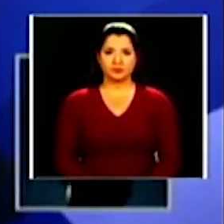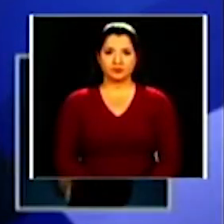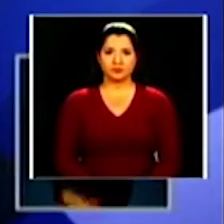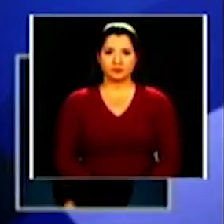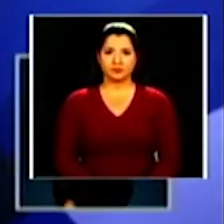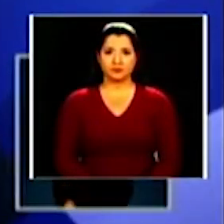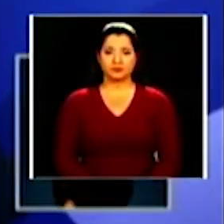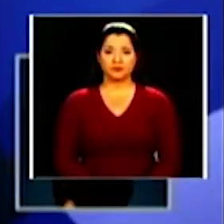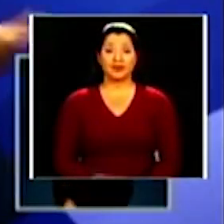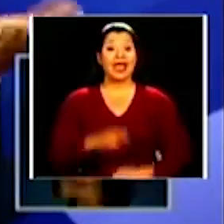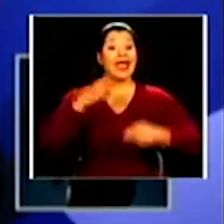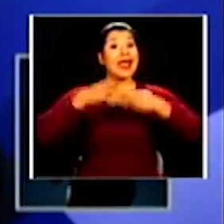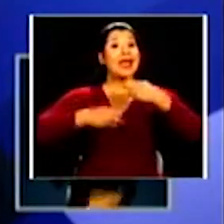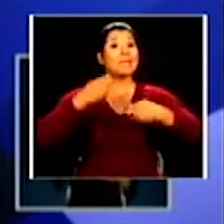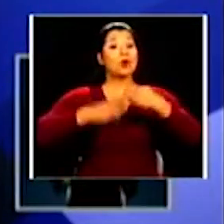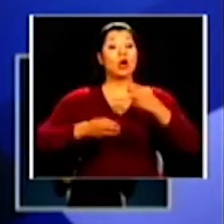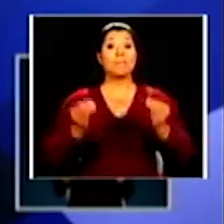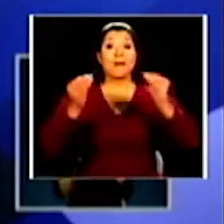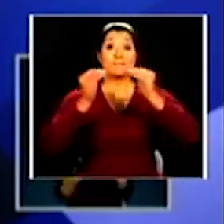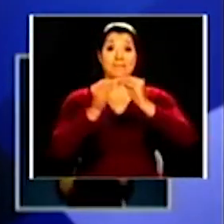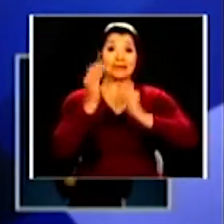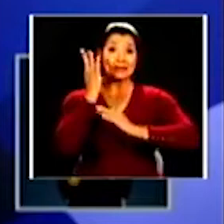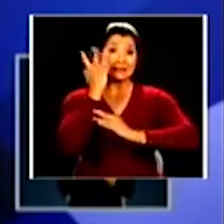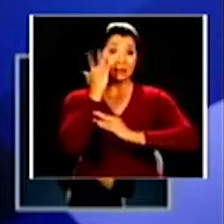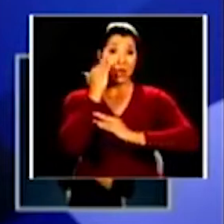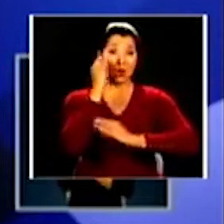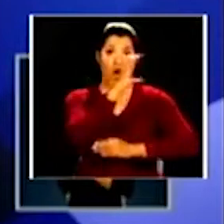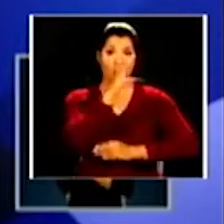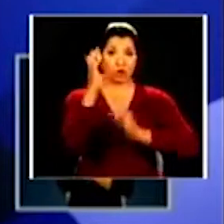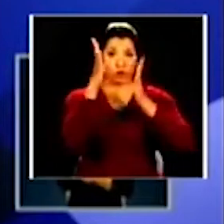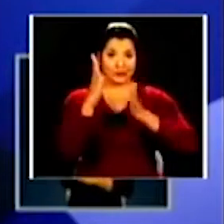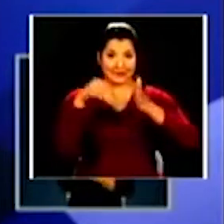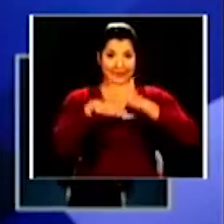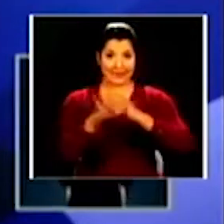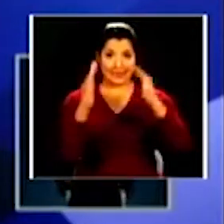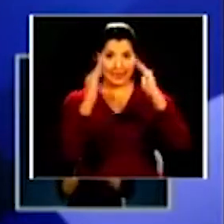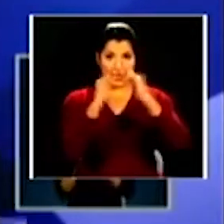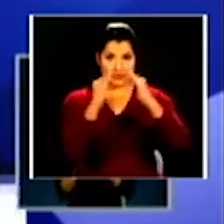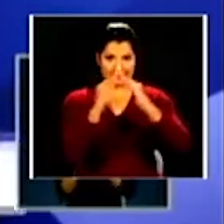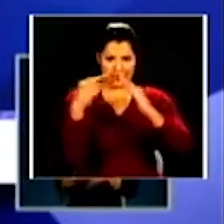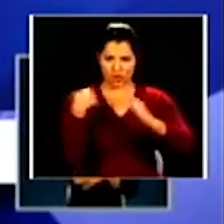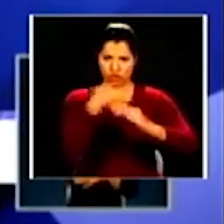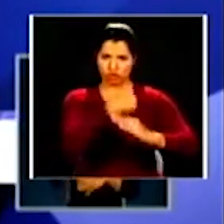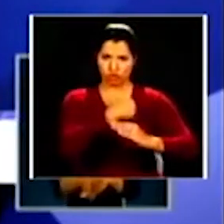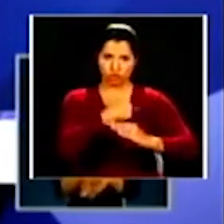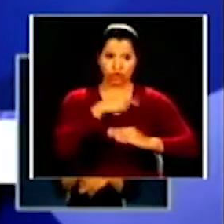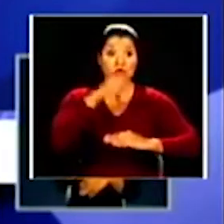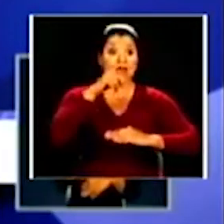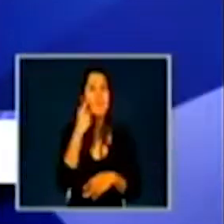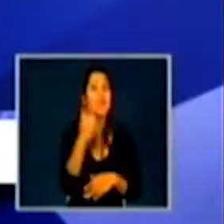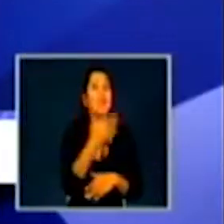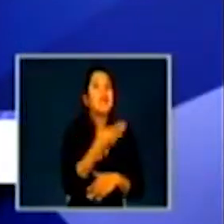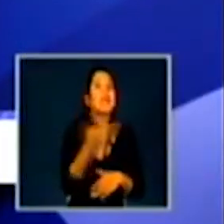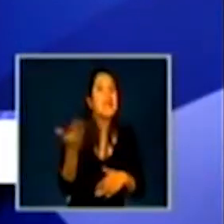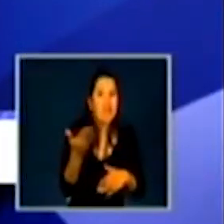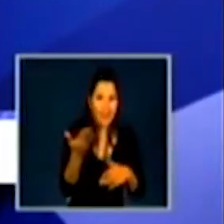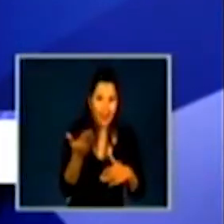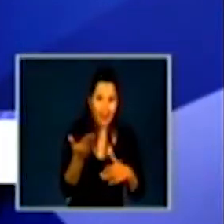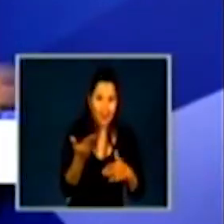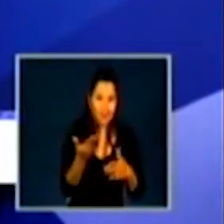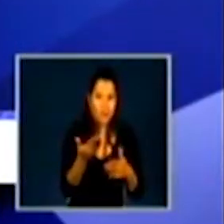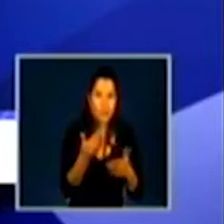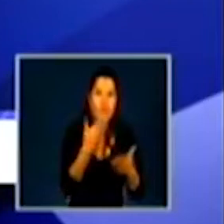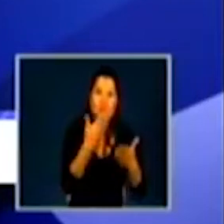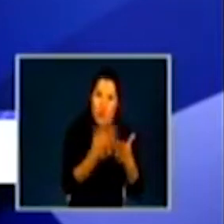Este problema es el que más preocupa a los costarricenses en sus hogares. Tenemos que echar mano de lo que ha funcionado y las experiencias que lo han logrado.